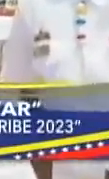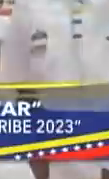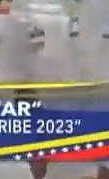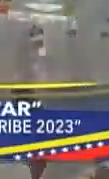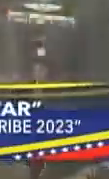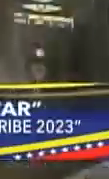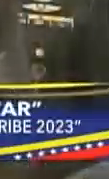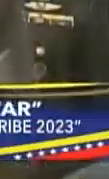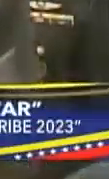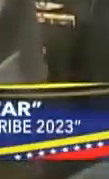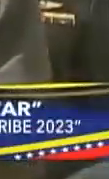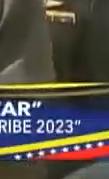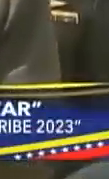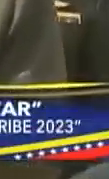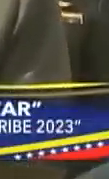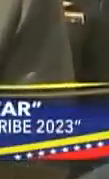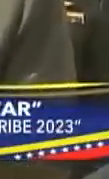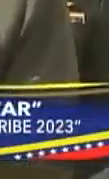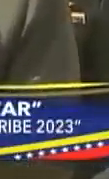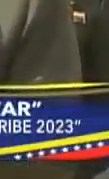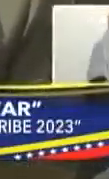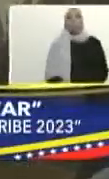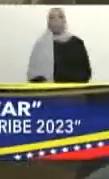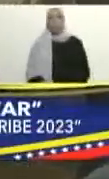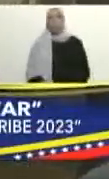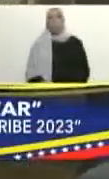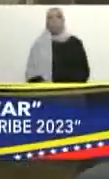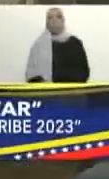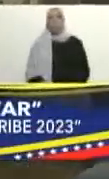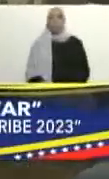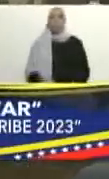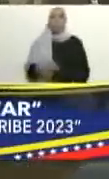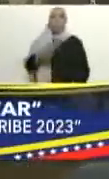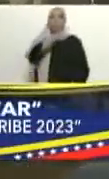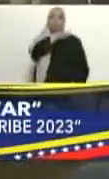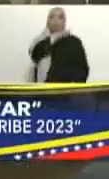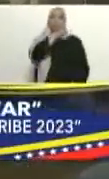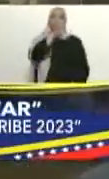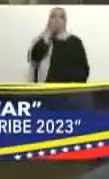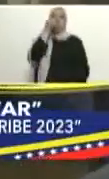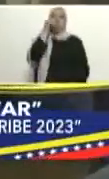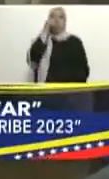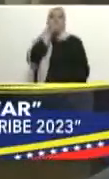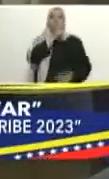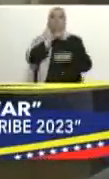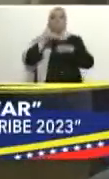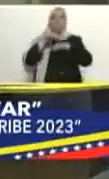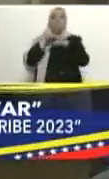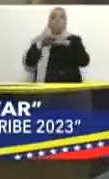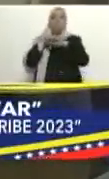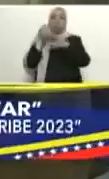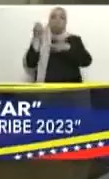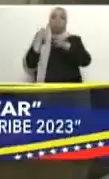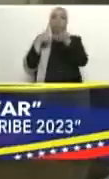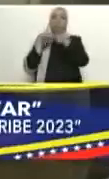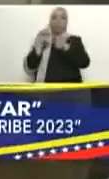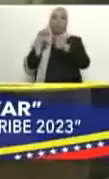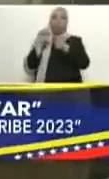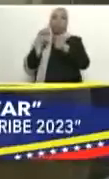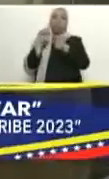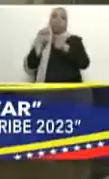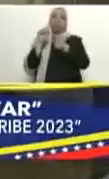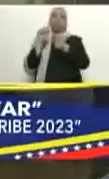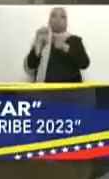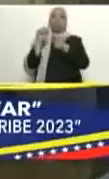Estimado general en jefe Vladimir Padrino López, ministro del Poder Popular para